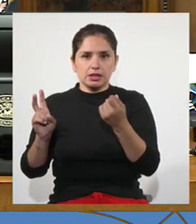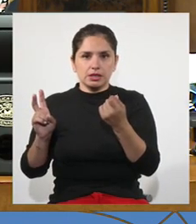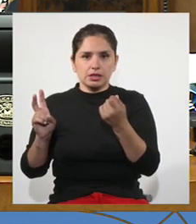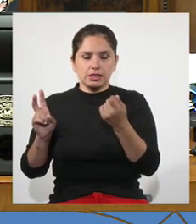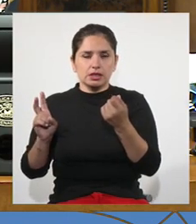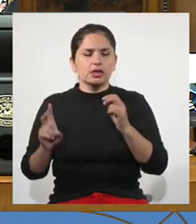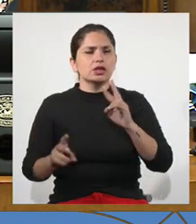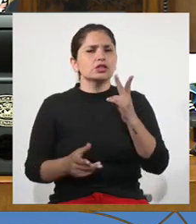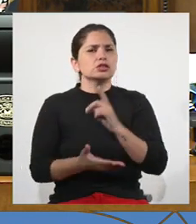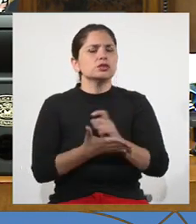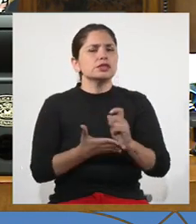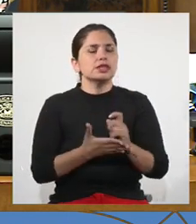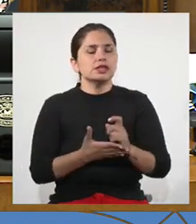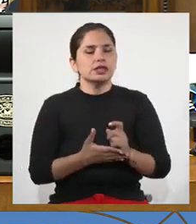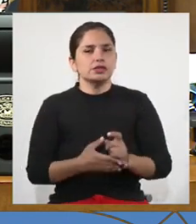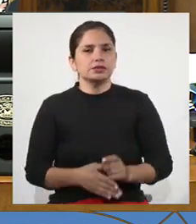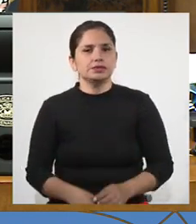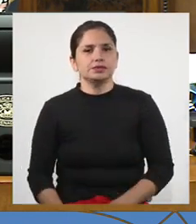¿Subsecretario?